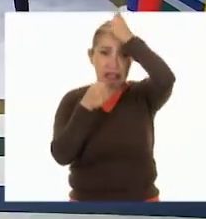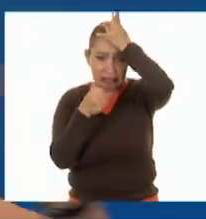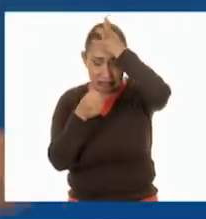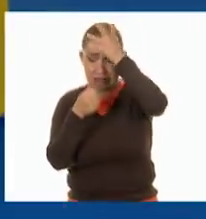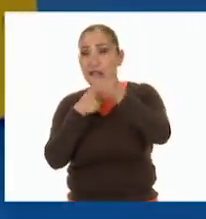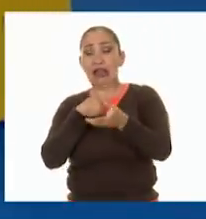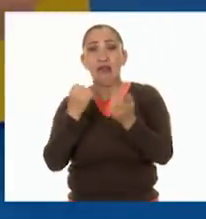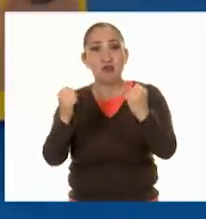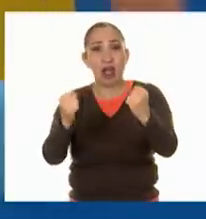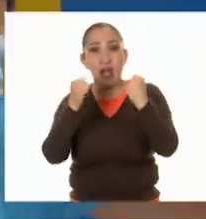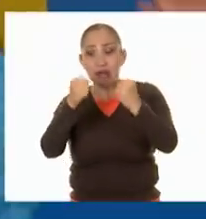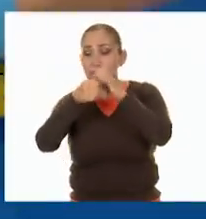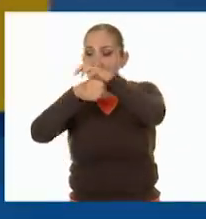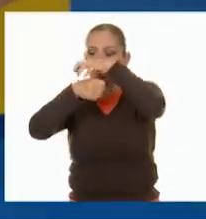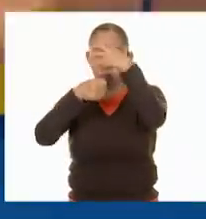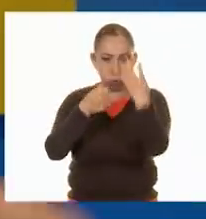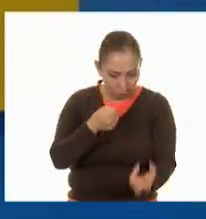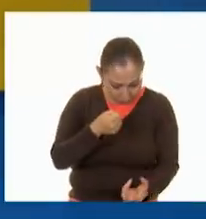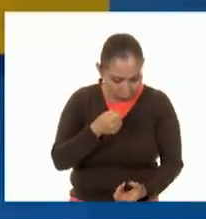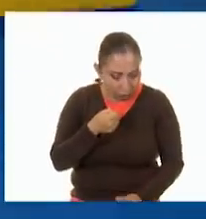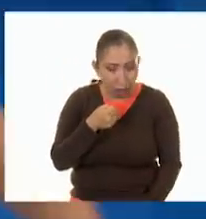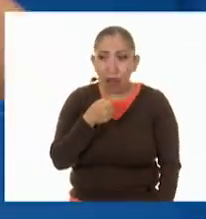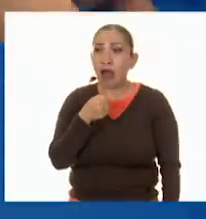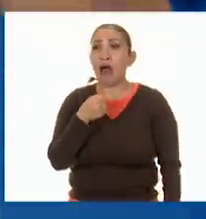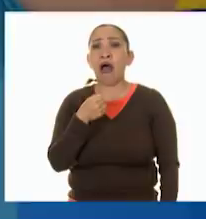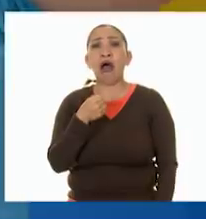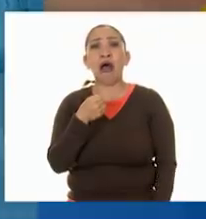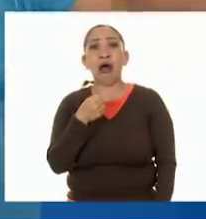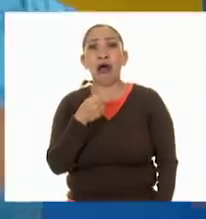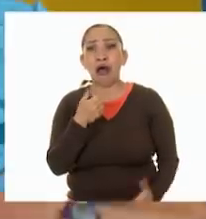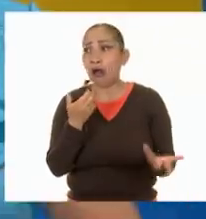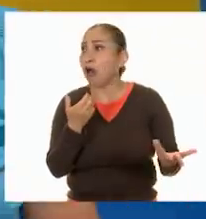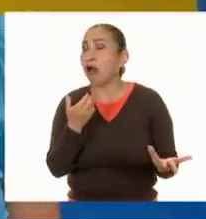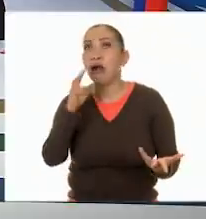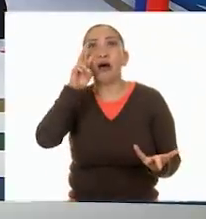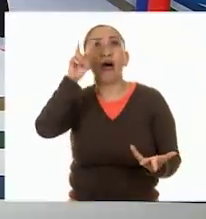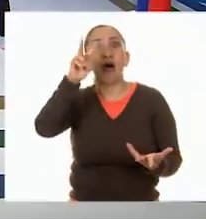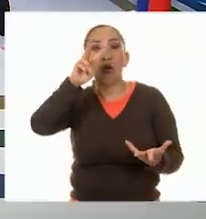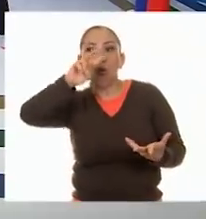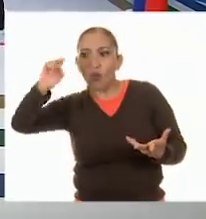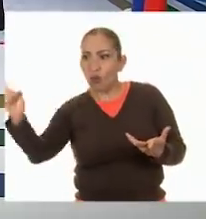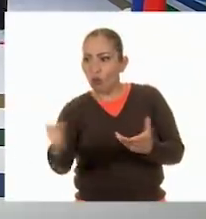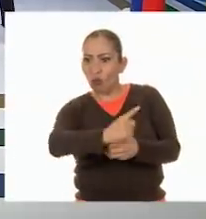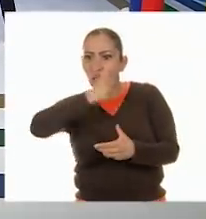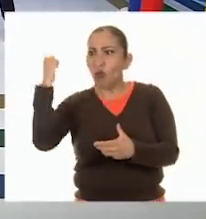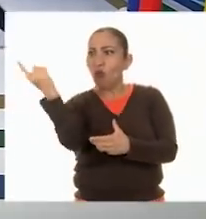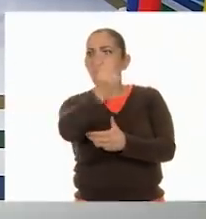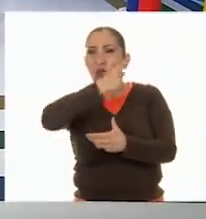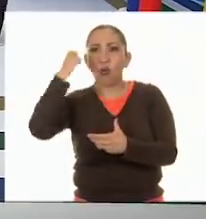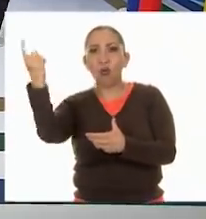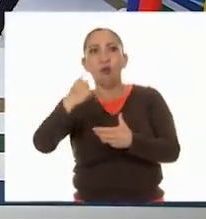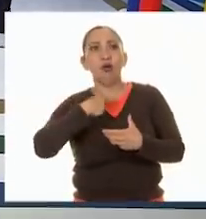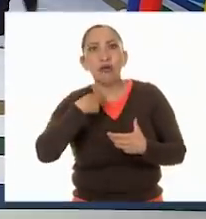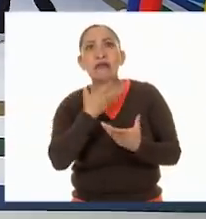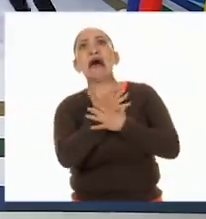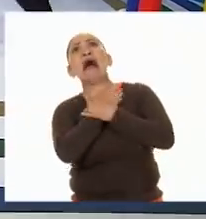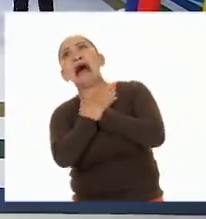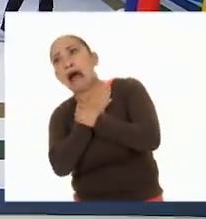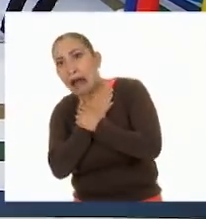Tan fuerte que nos tiró nuestro helado. Inmediatamente se formó un remolino que parecía arrastrarnos.